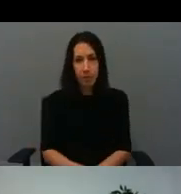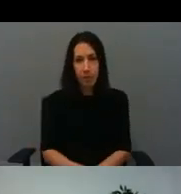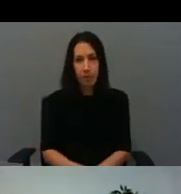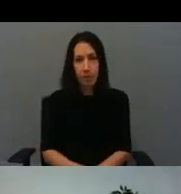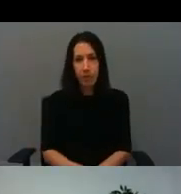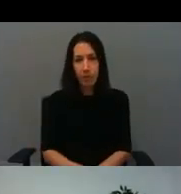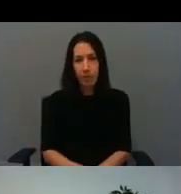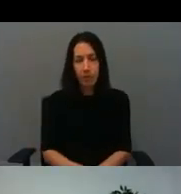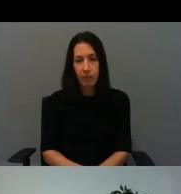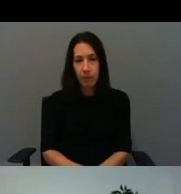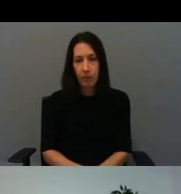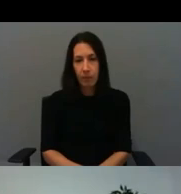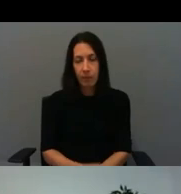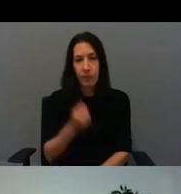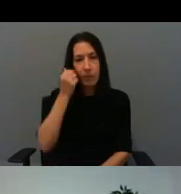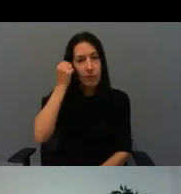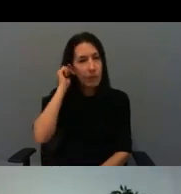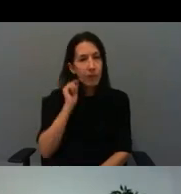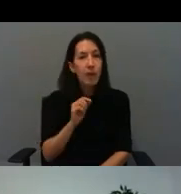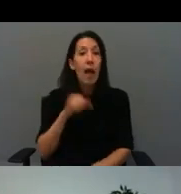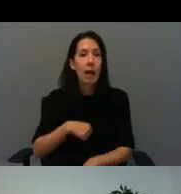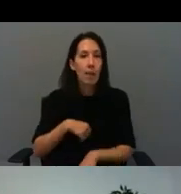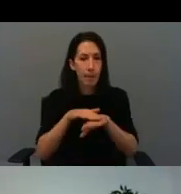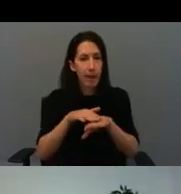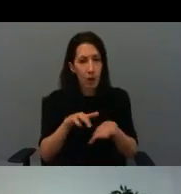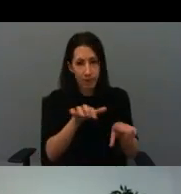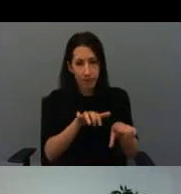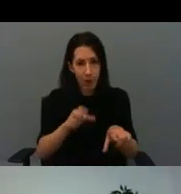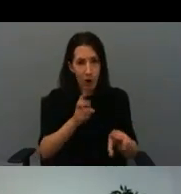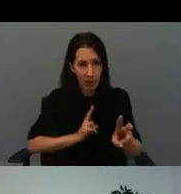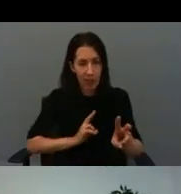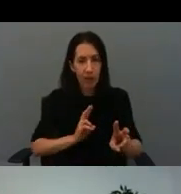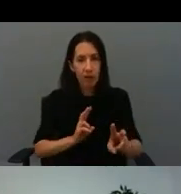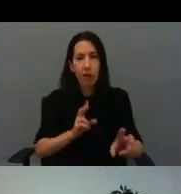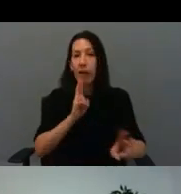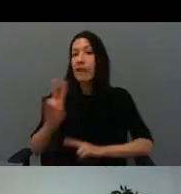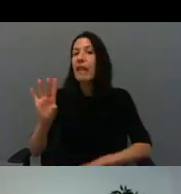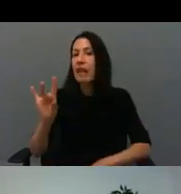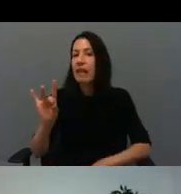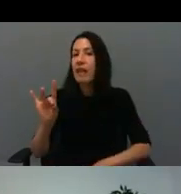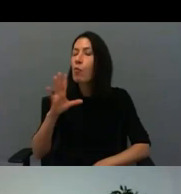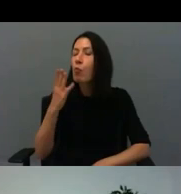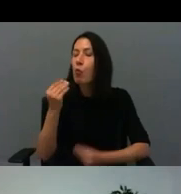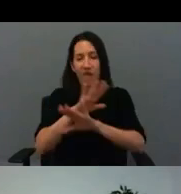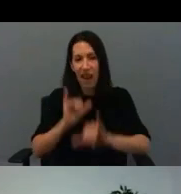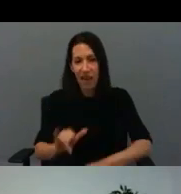Conchi. Ah, estás con el tablero, perdona. Sí, muy feliz.